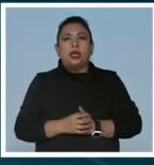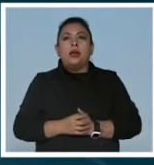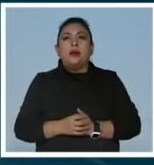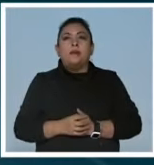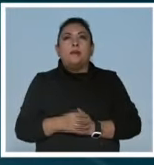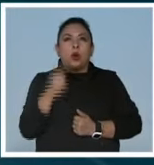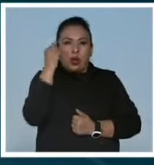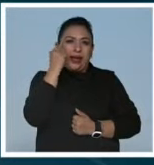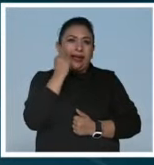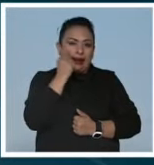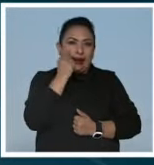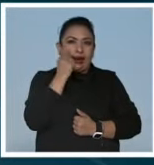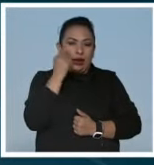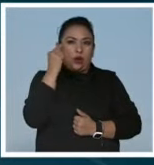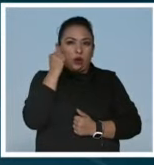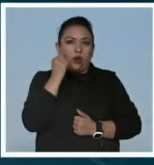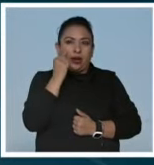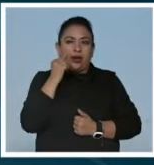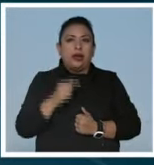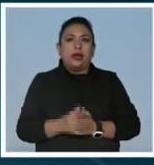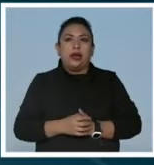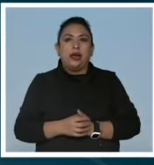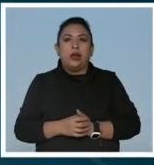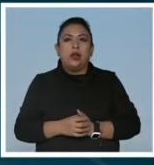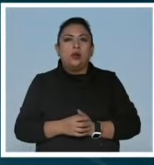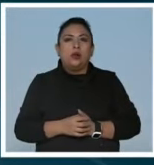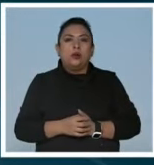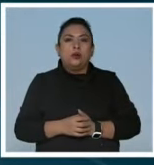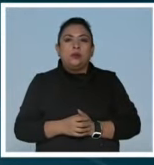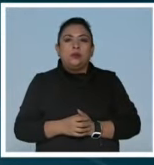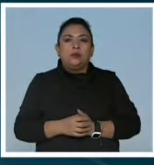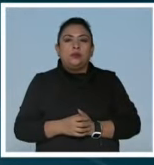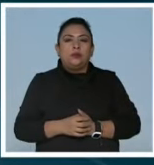área de Guerrero, en el actual estado de Guerrero, ¿no?